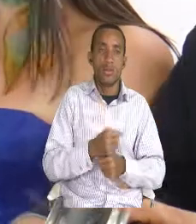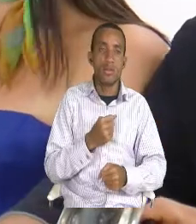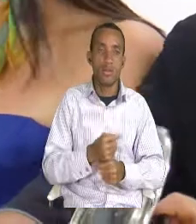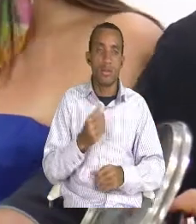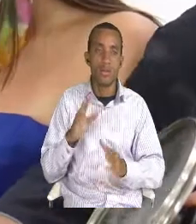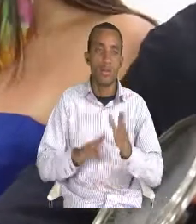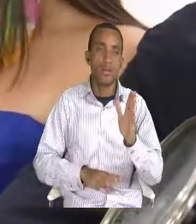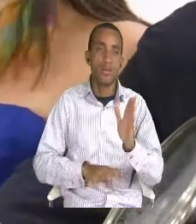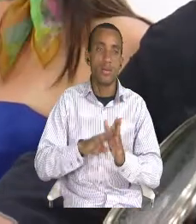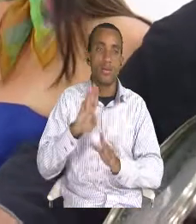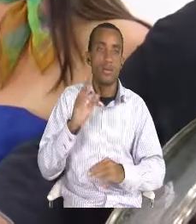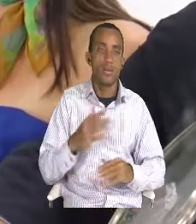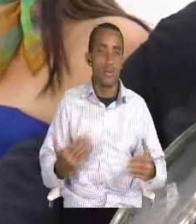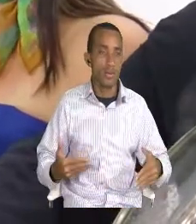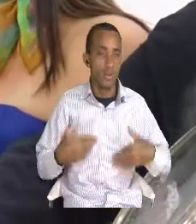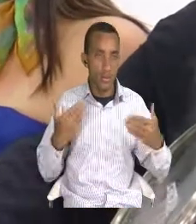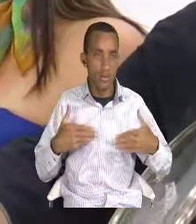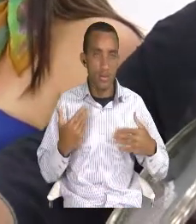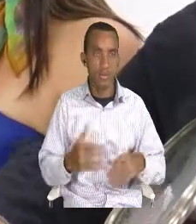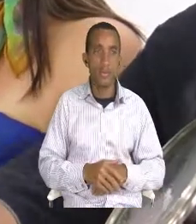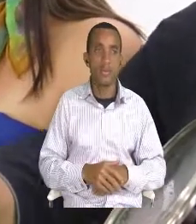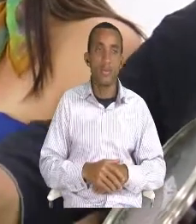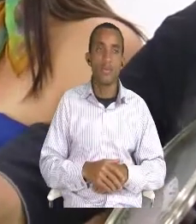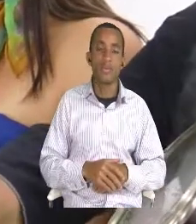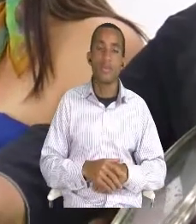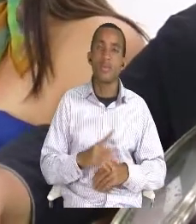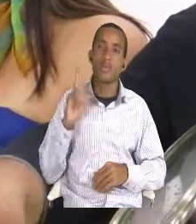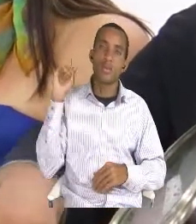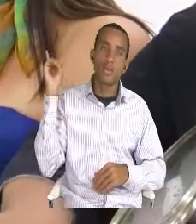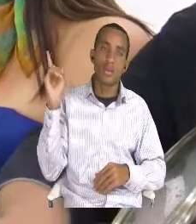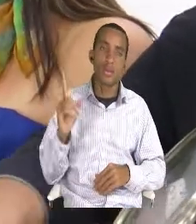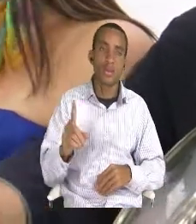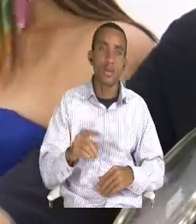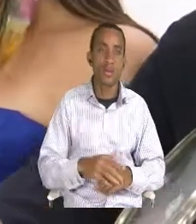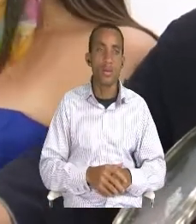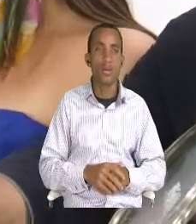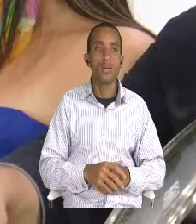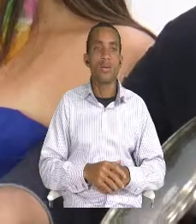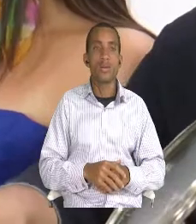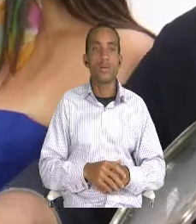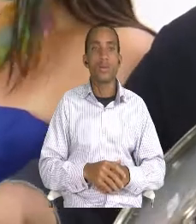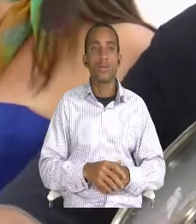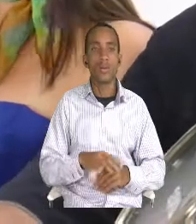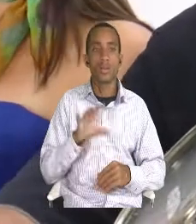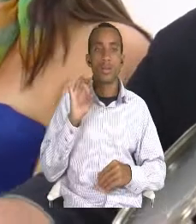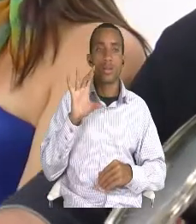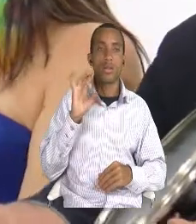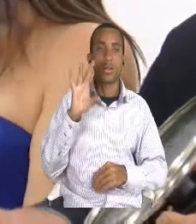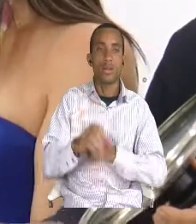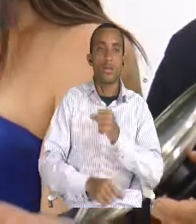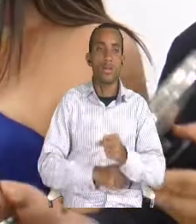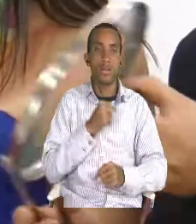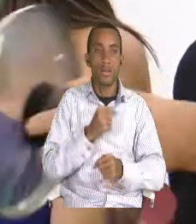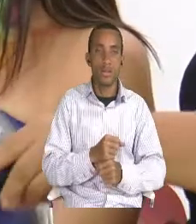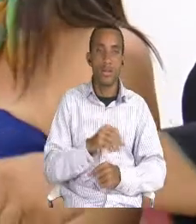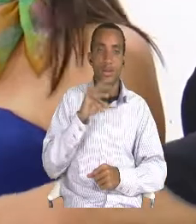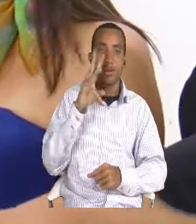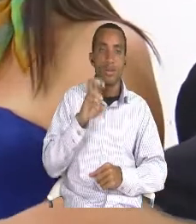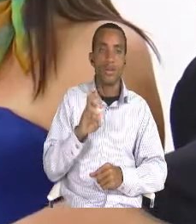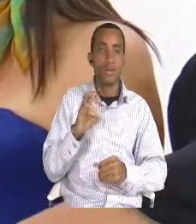y sentirse uno seguro. ¿Y los años en sí cuánto tiempo tienen? Con el supermercado cumplimos 15 años ahorita, el 8 de abril.